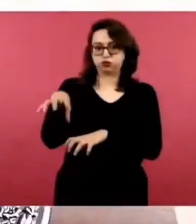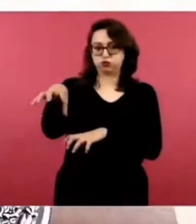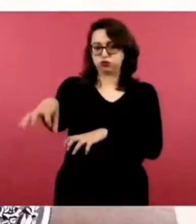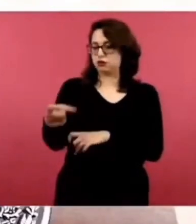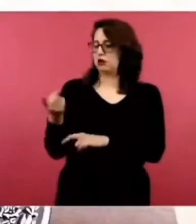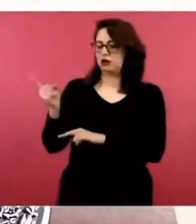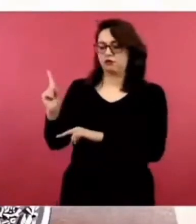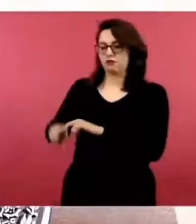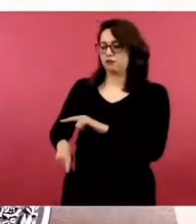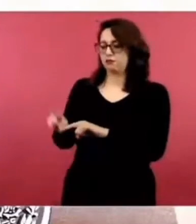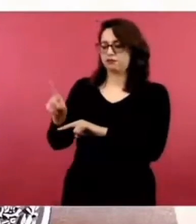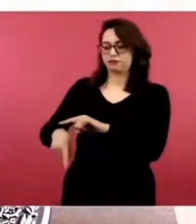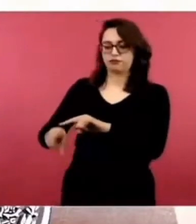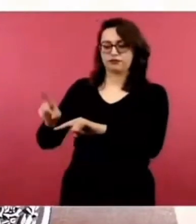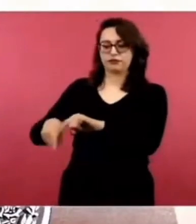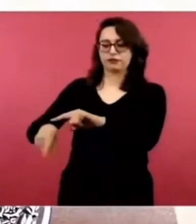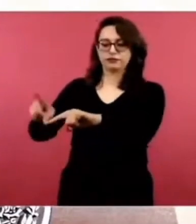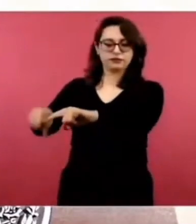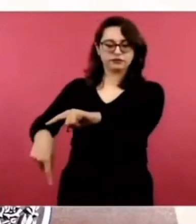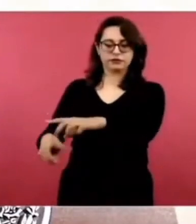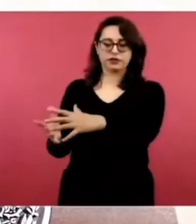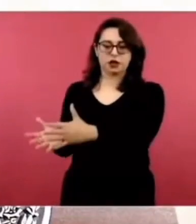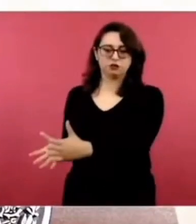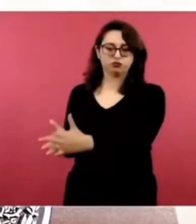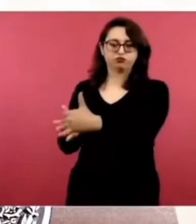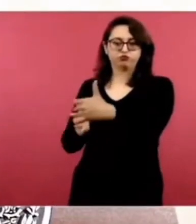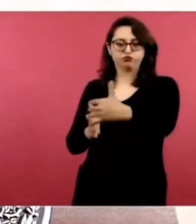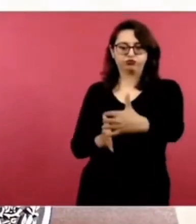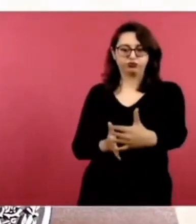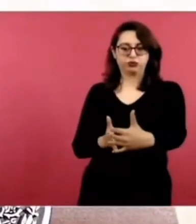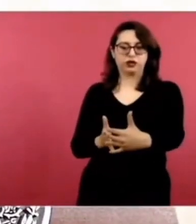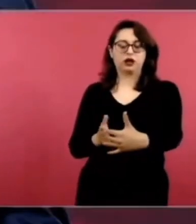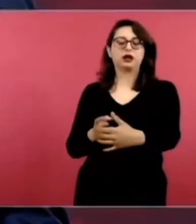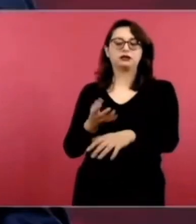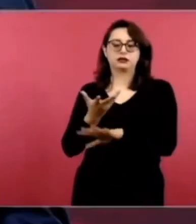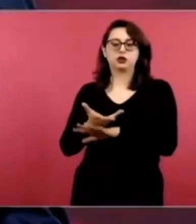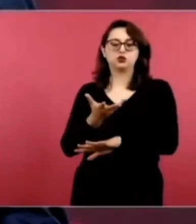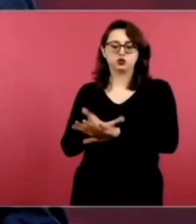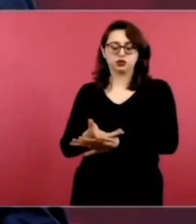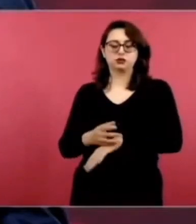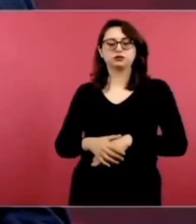utilizaron para poner esas boyas con alambre de púa.